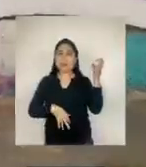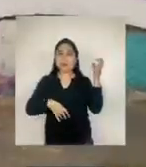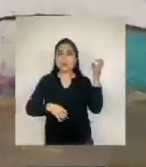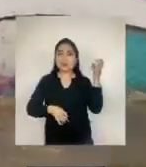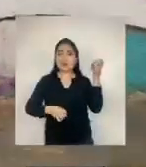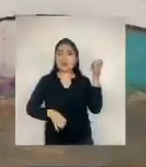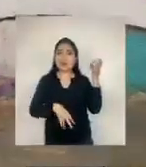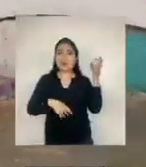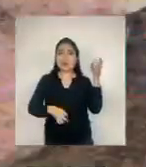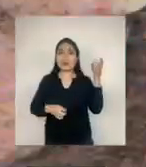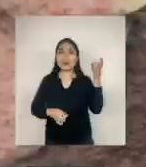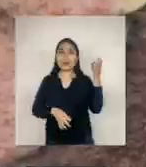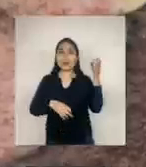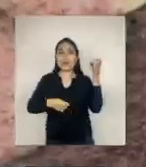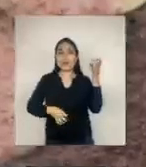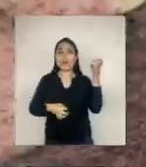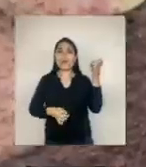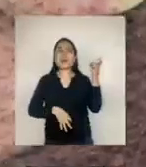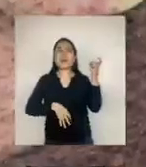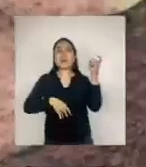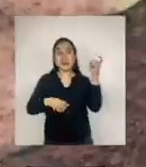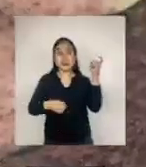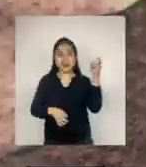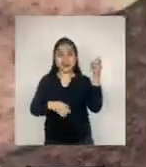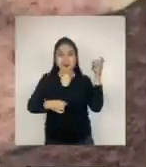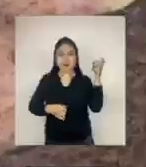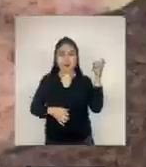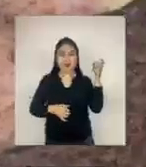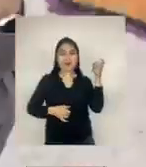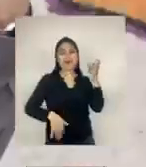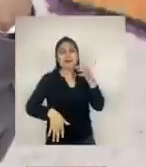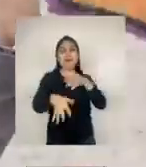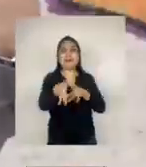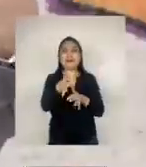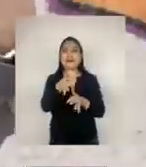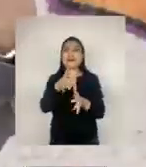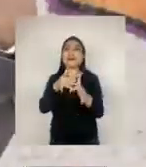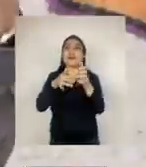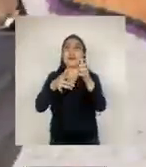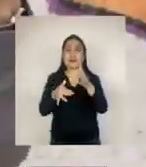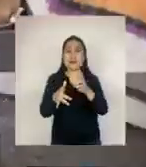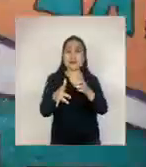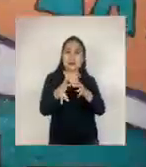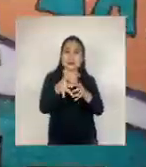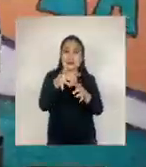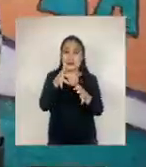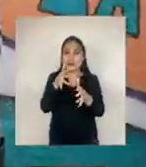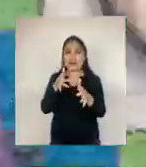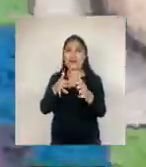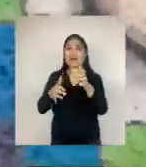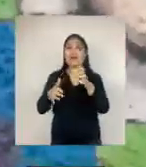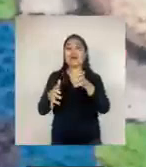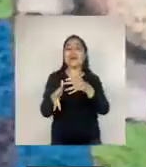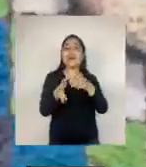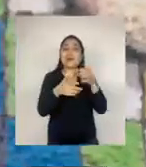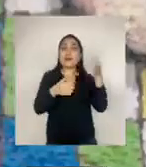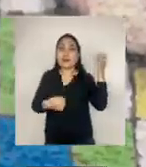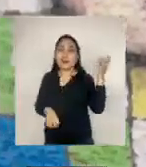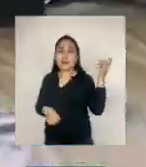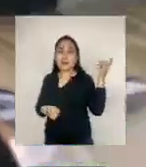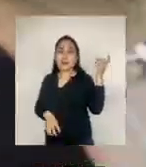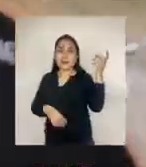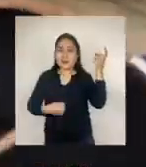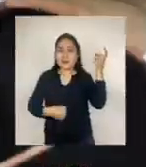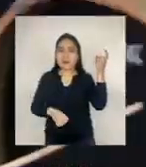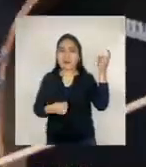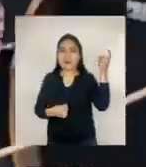buena, de salida. Maravilloso. Oye, pero espérate, entonces, ¿han hecho dos? Claro. Sí, claro. Y eso implica